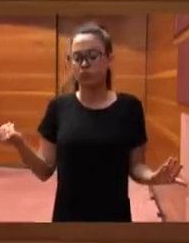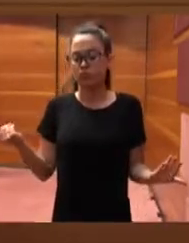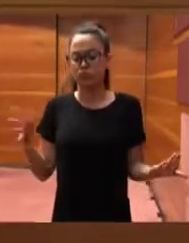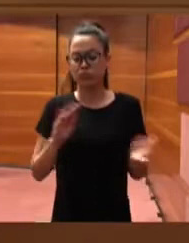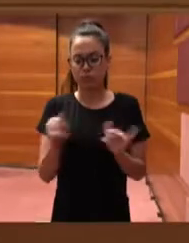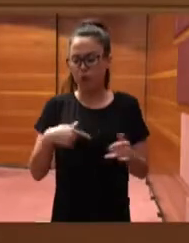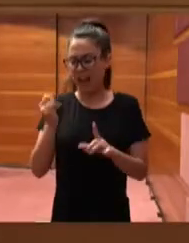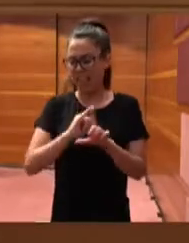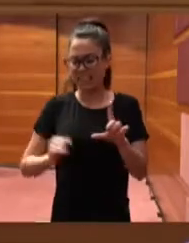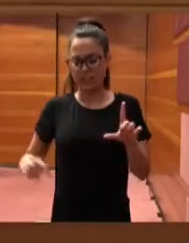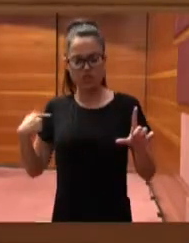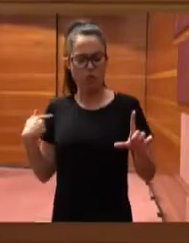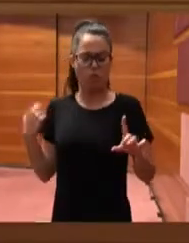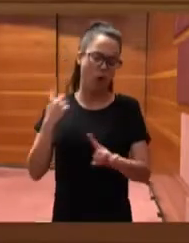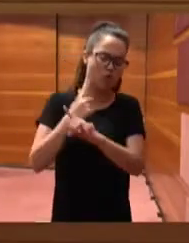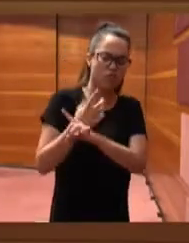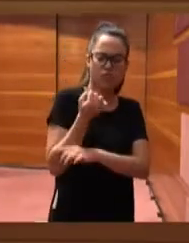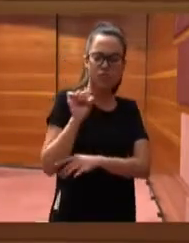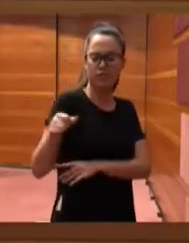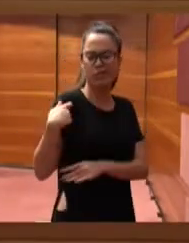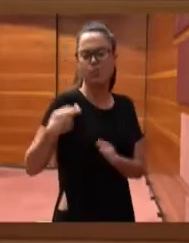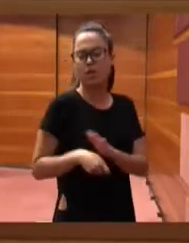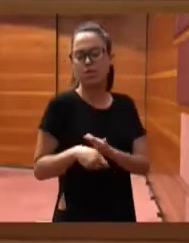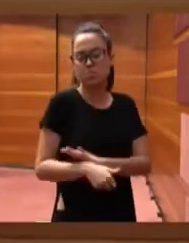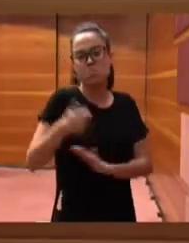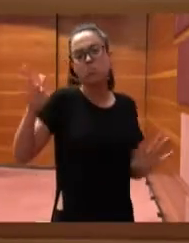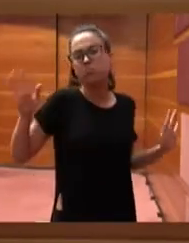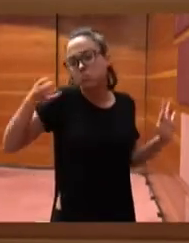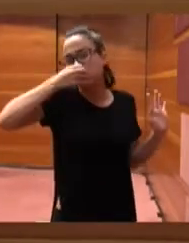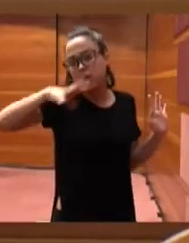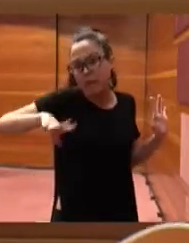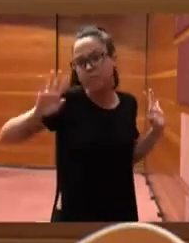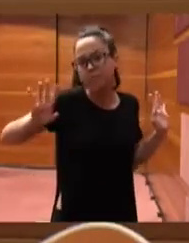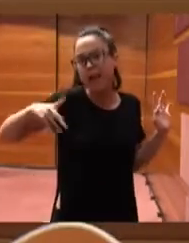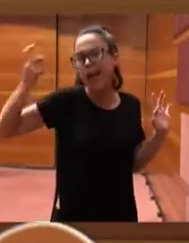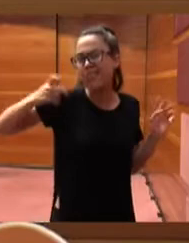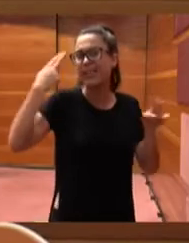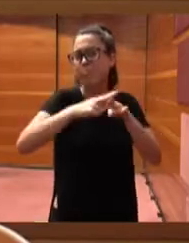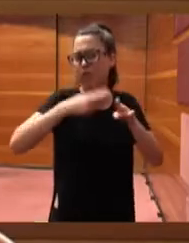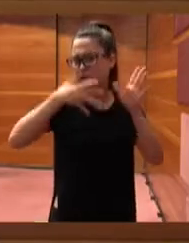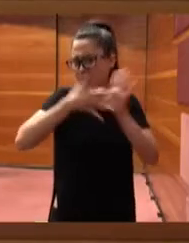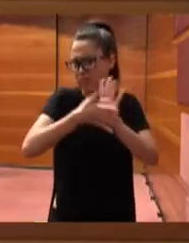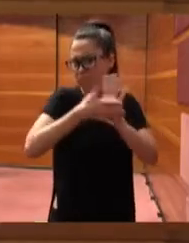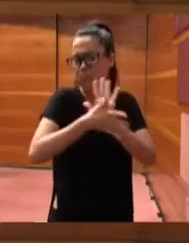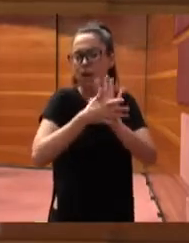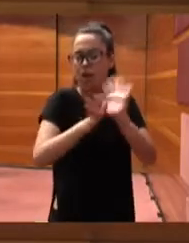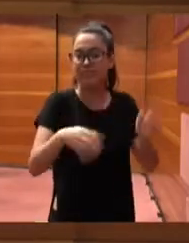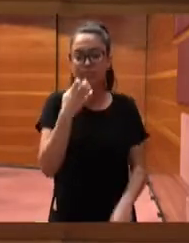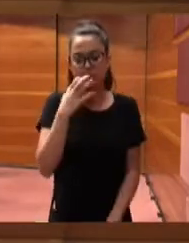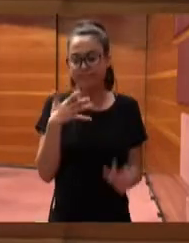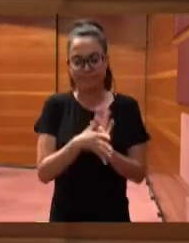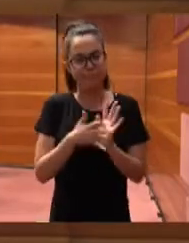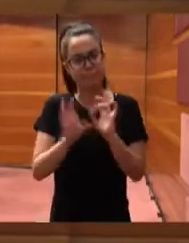de la crisis y de esa manera salir de ella. Bien, eso es rendir cuentas. Explicar tu política es rendir cuentas. Si no le explicas